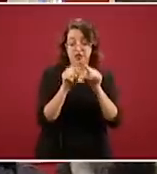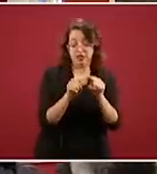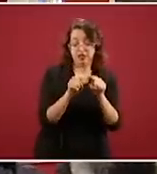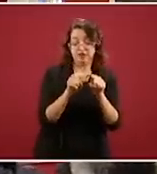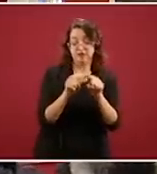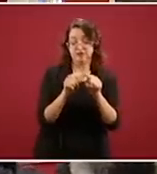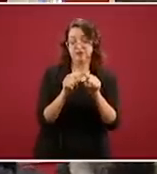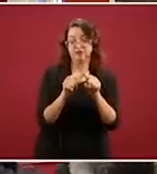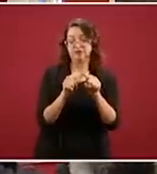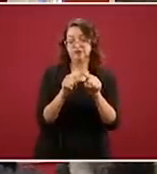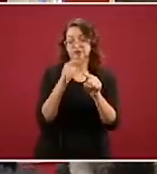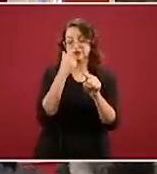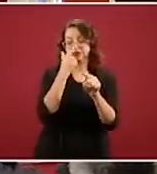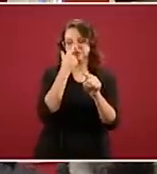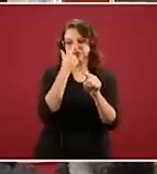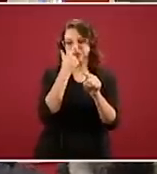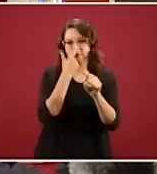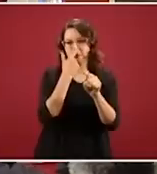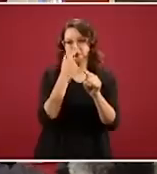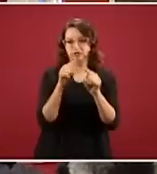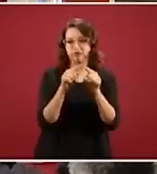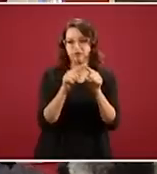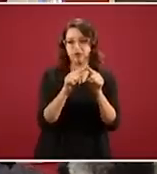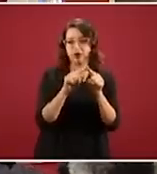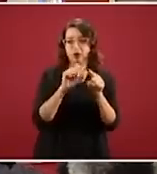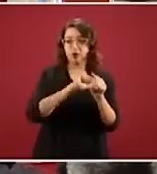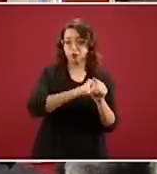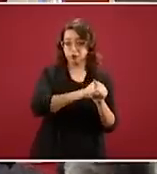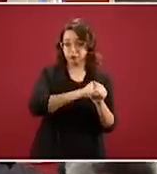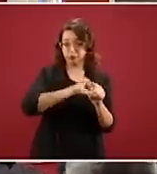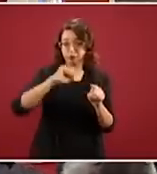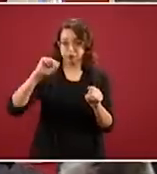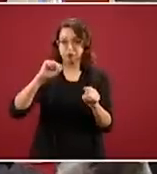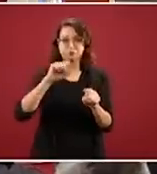decir, el crecimiento es menor.